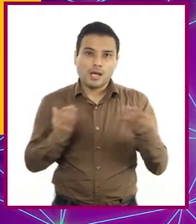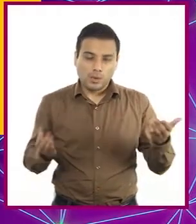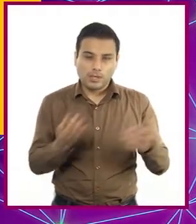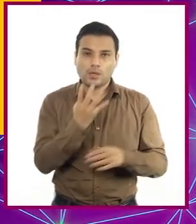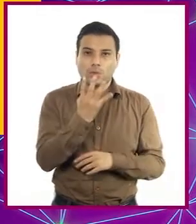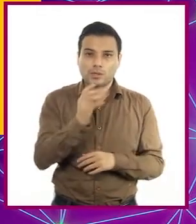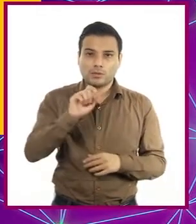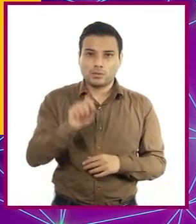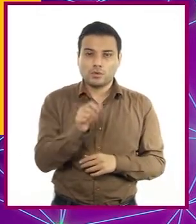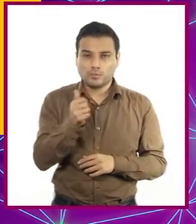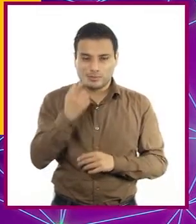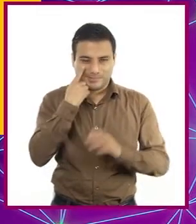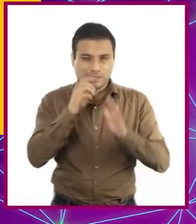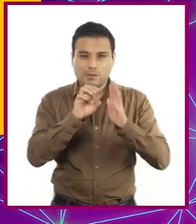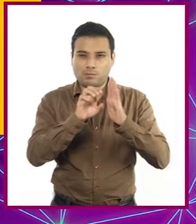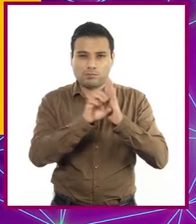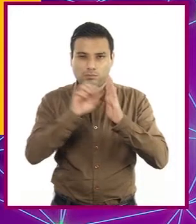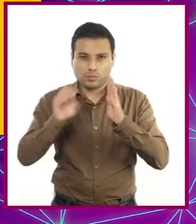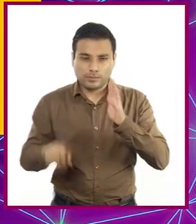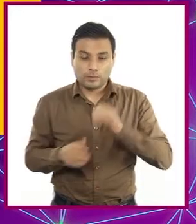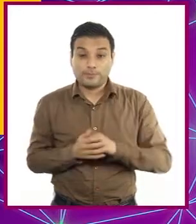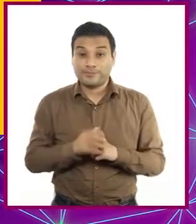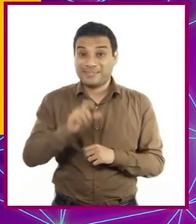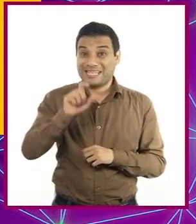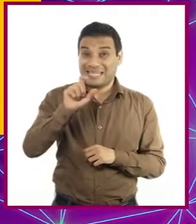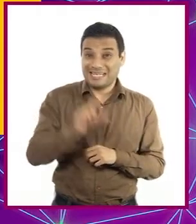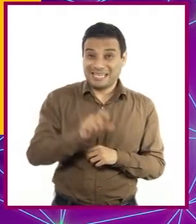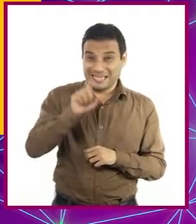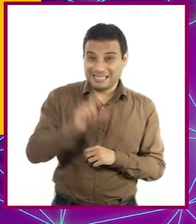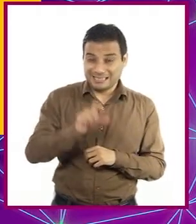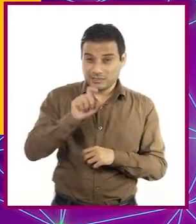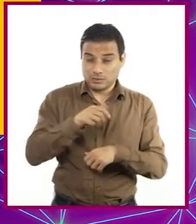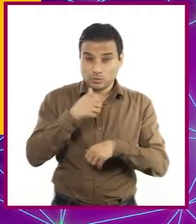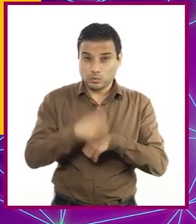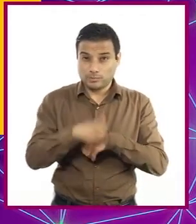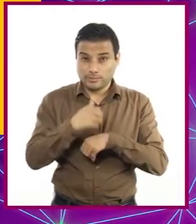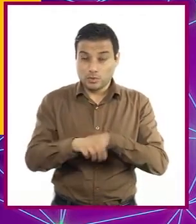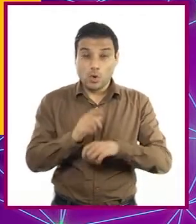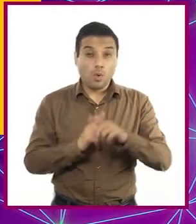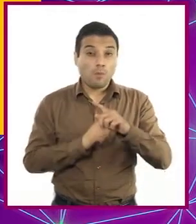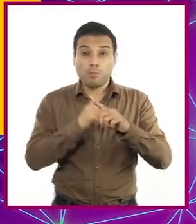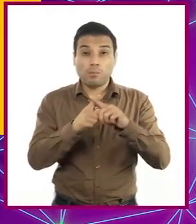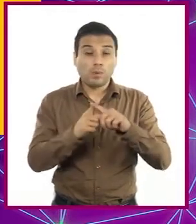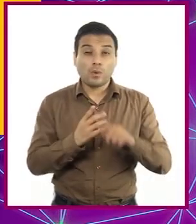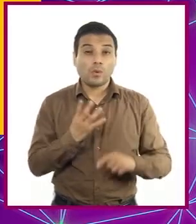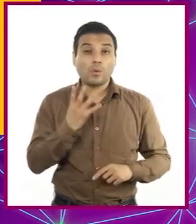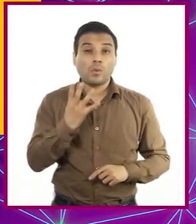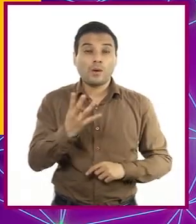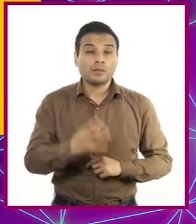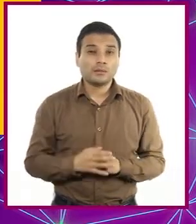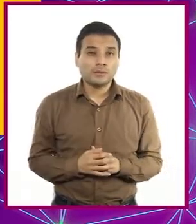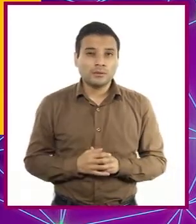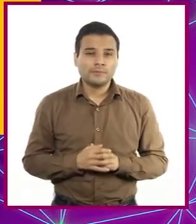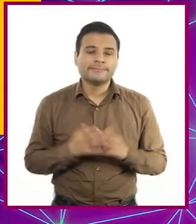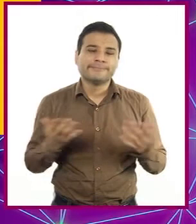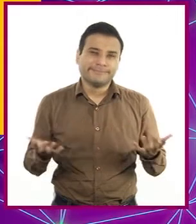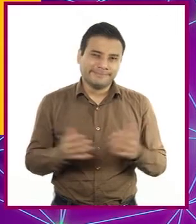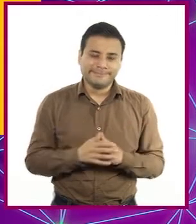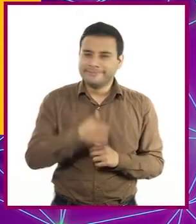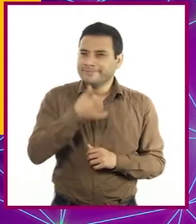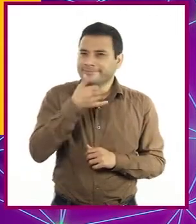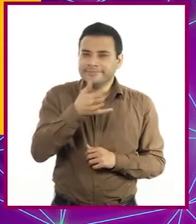x aumenta 4 veces con respecto a la coordenada inicial, el valor de